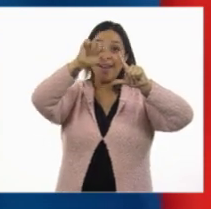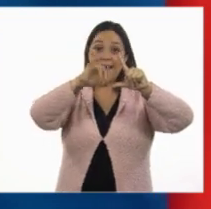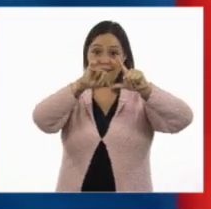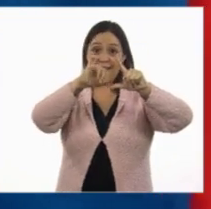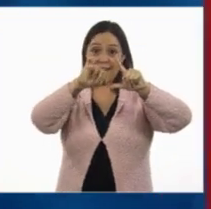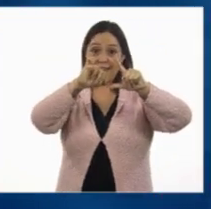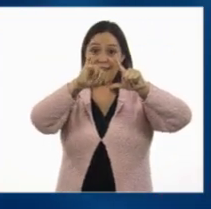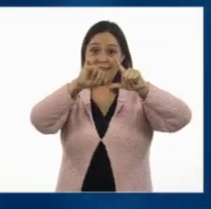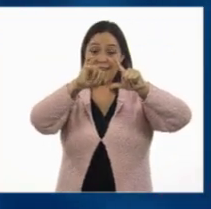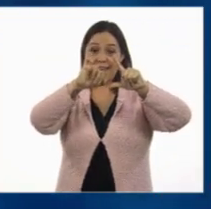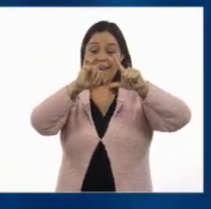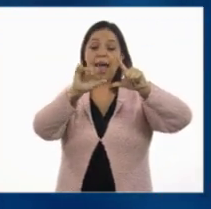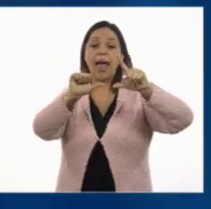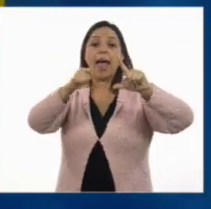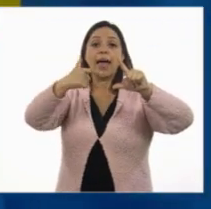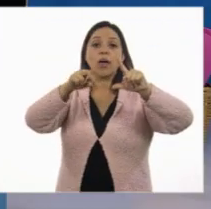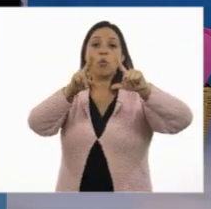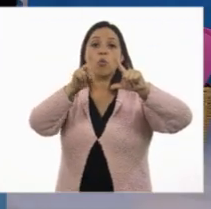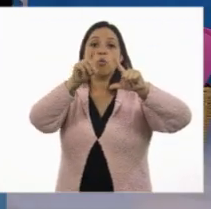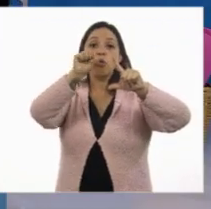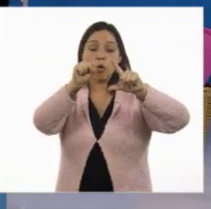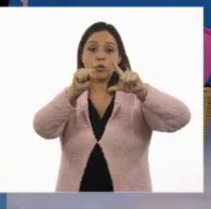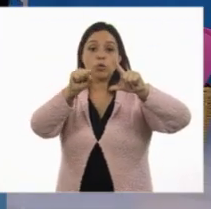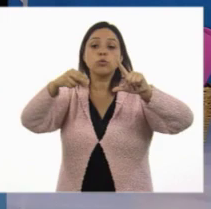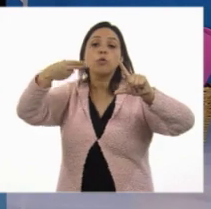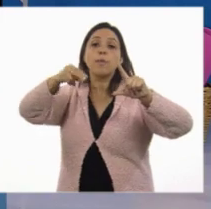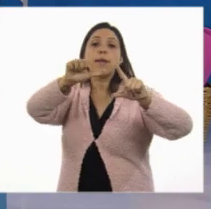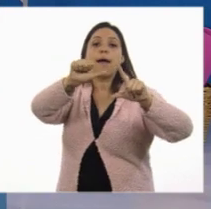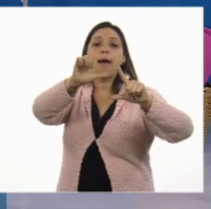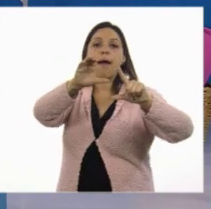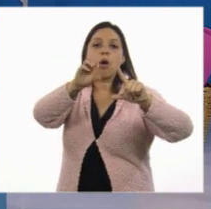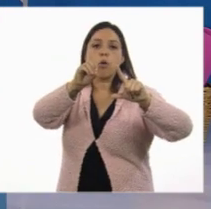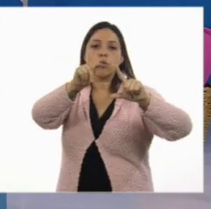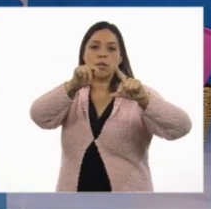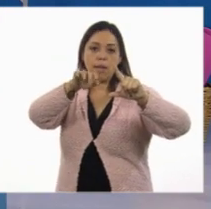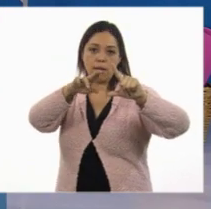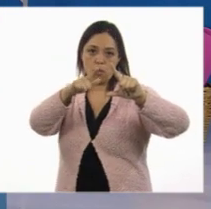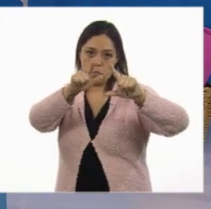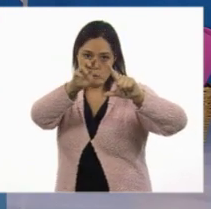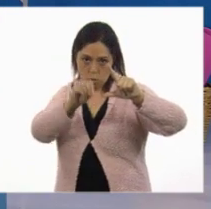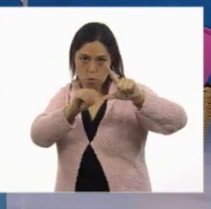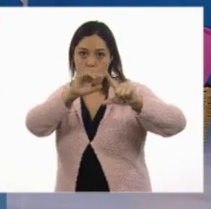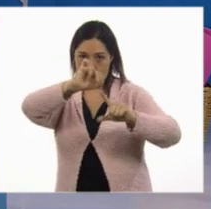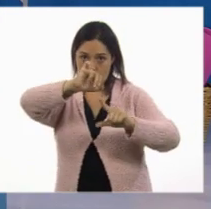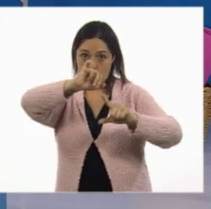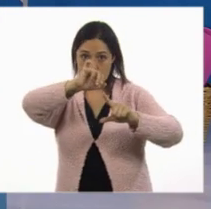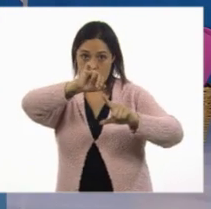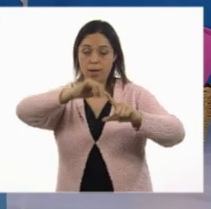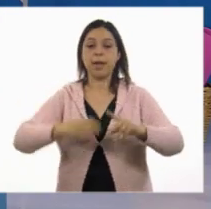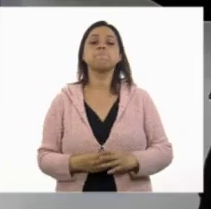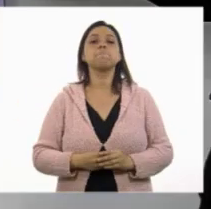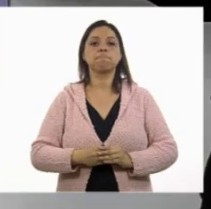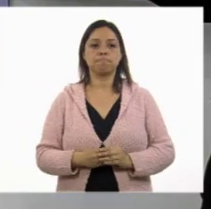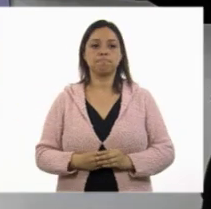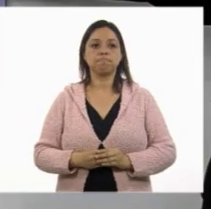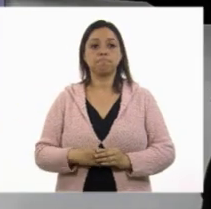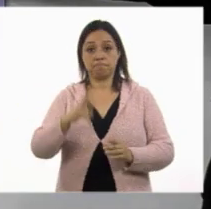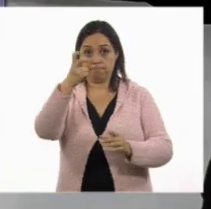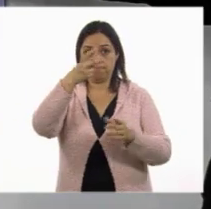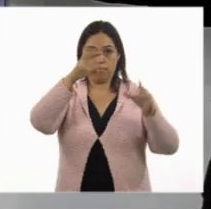90 grados, entonces son agudos y son acutángulos. Un triángulo equilátero es también un triángulo